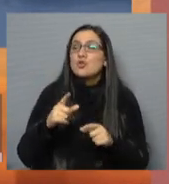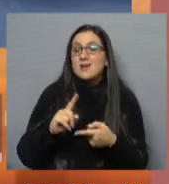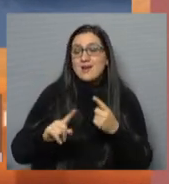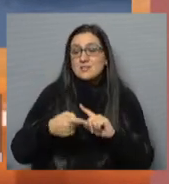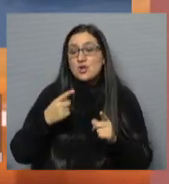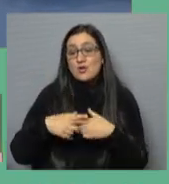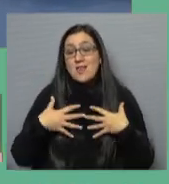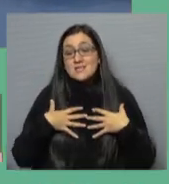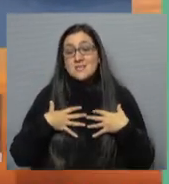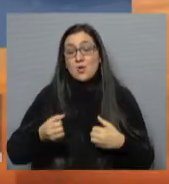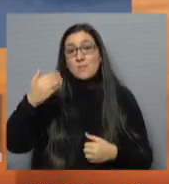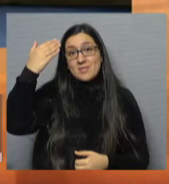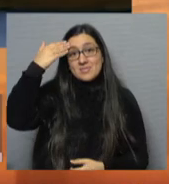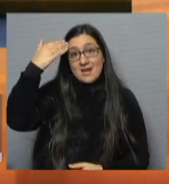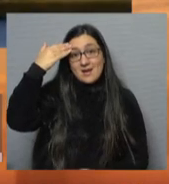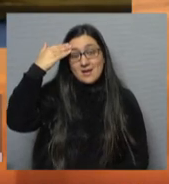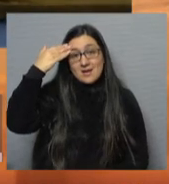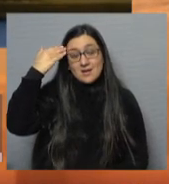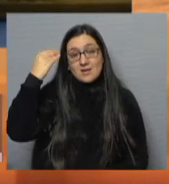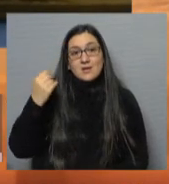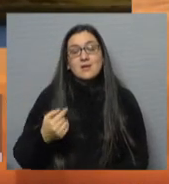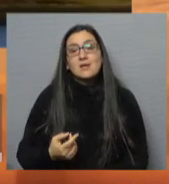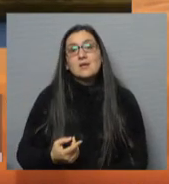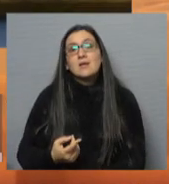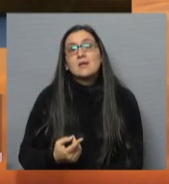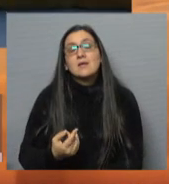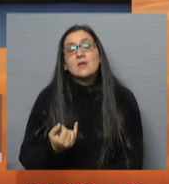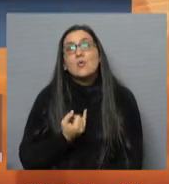mental es la cenicienta de la medicina.